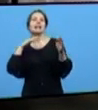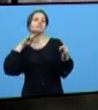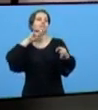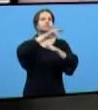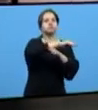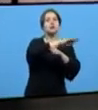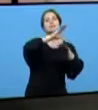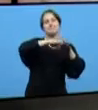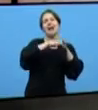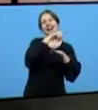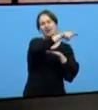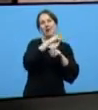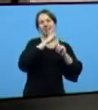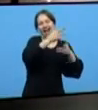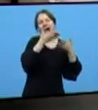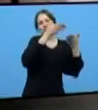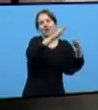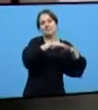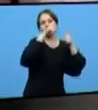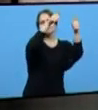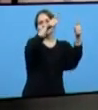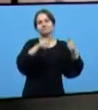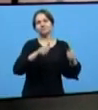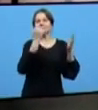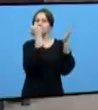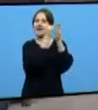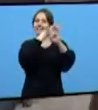súa candidatura para acadar o distintivo internacional.